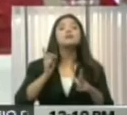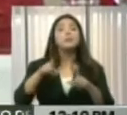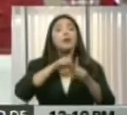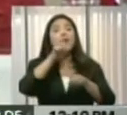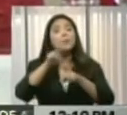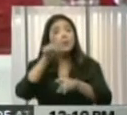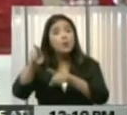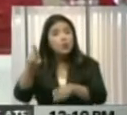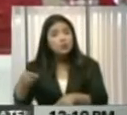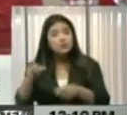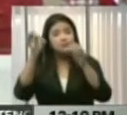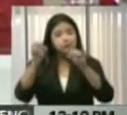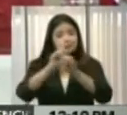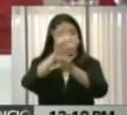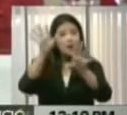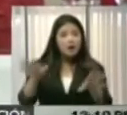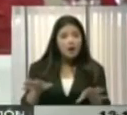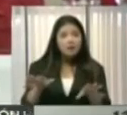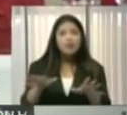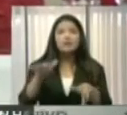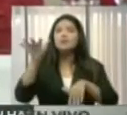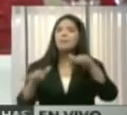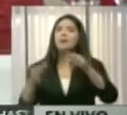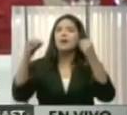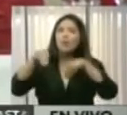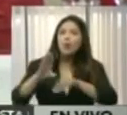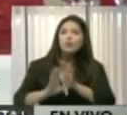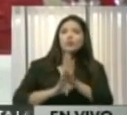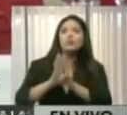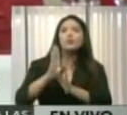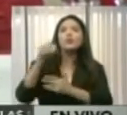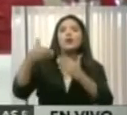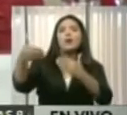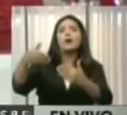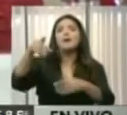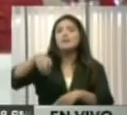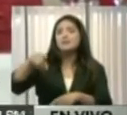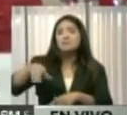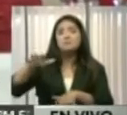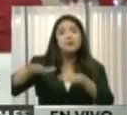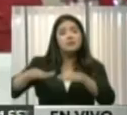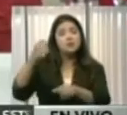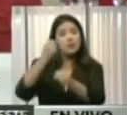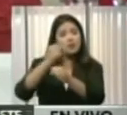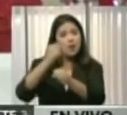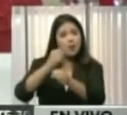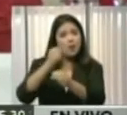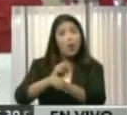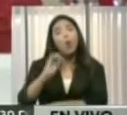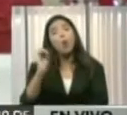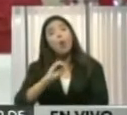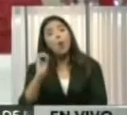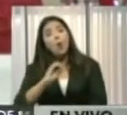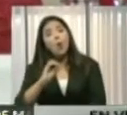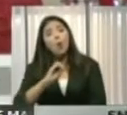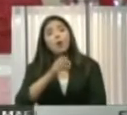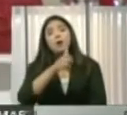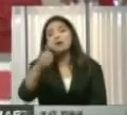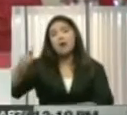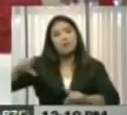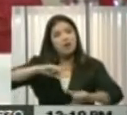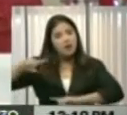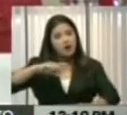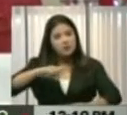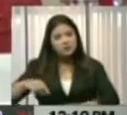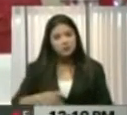consultas se definirán de acuerdo con el avance y las necesidades de trabajo conjunto o por delegación.